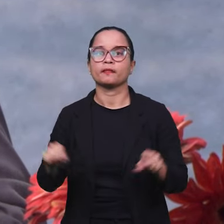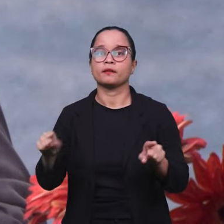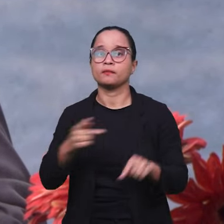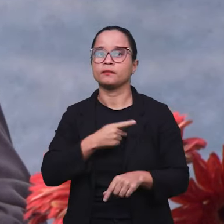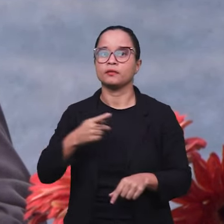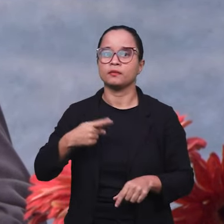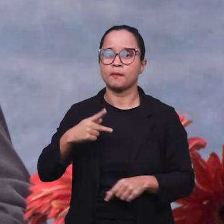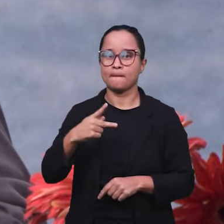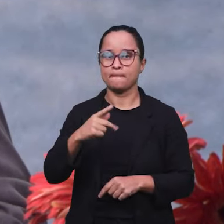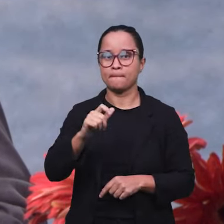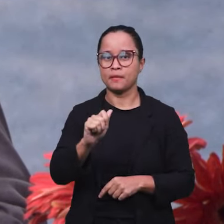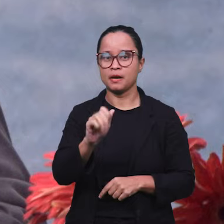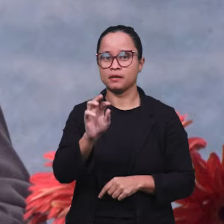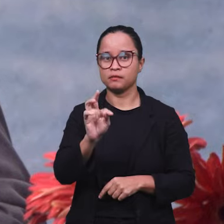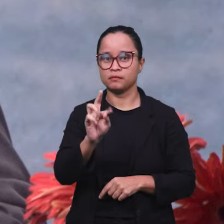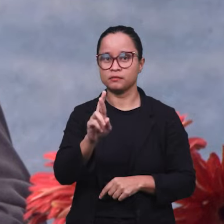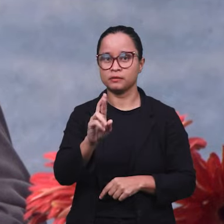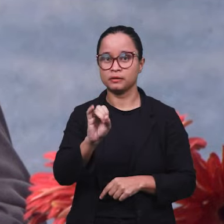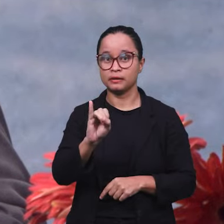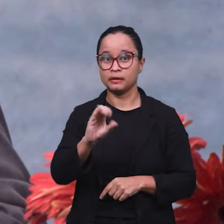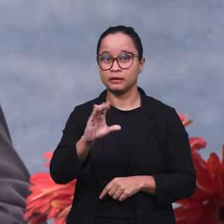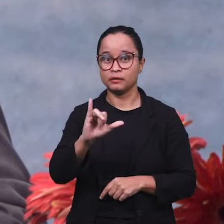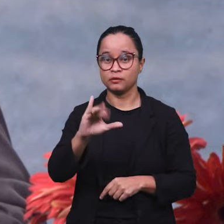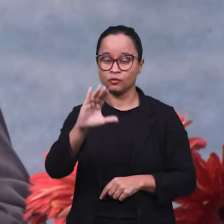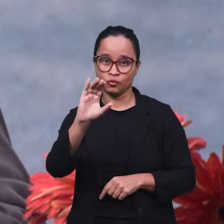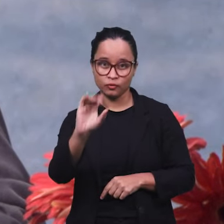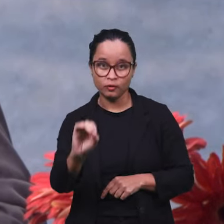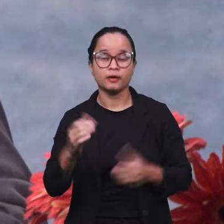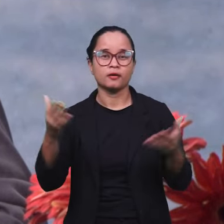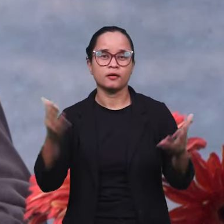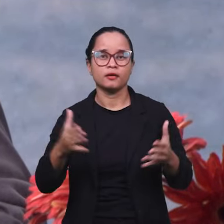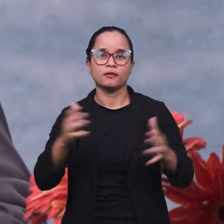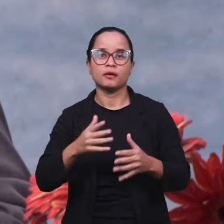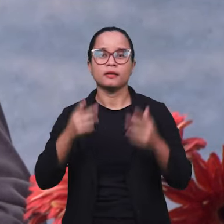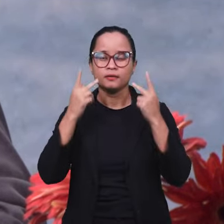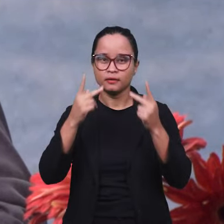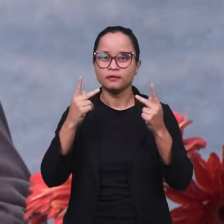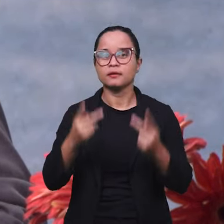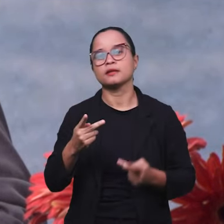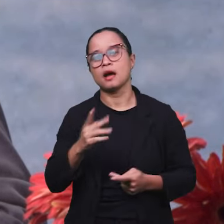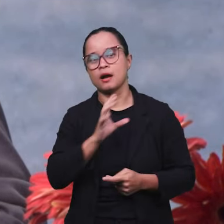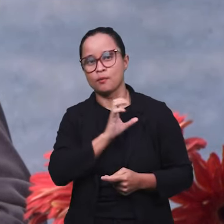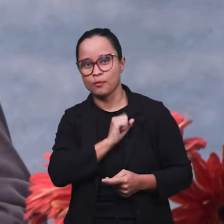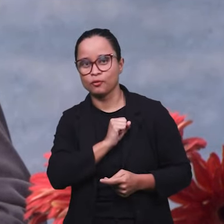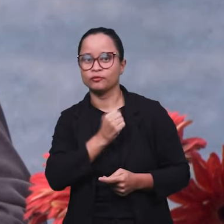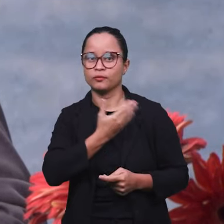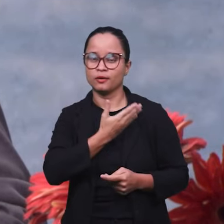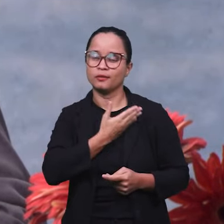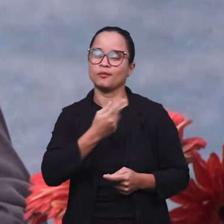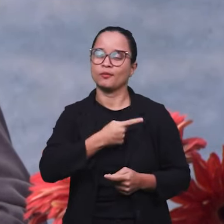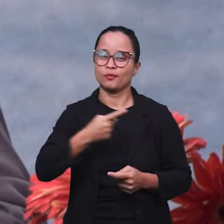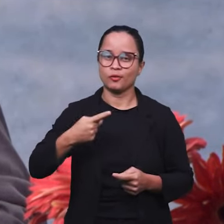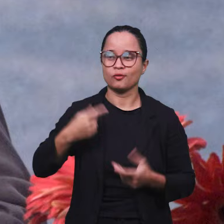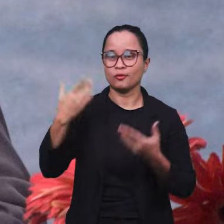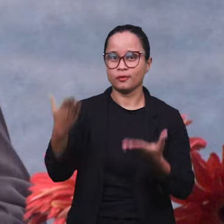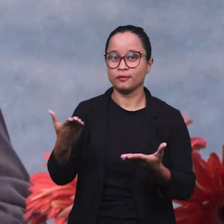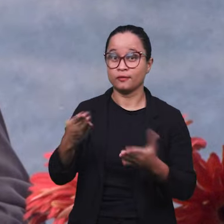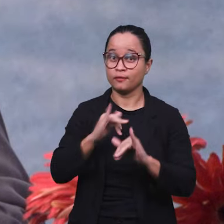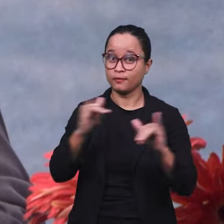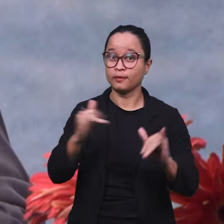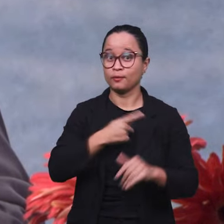em Santiago do Chile, e é o pastor Patrício Navarrete, que vai trazer para nós a palavra, querido companheiro,